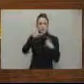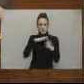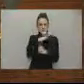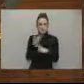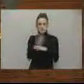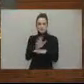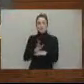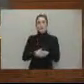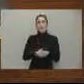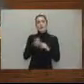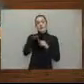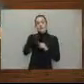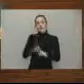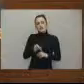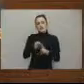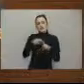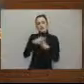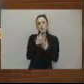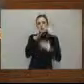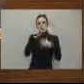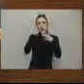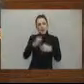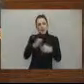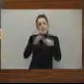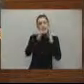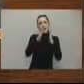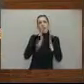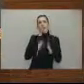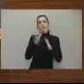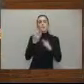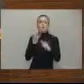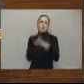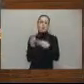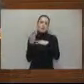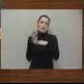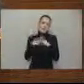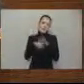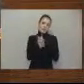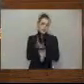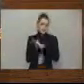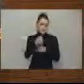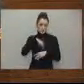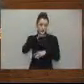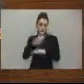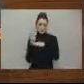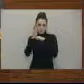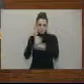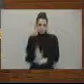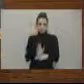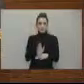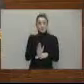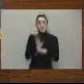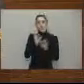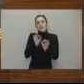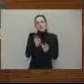esta realidad es en la que se enmarca esta proposición no de ley que hoy traemos a esta Cámara. Una